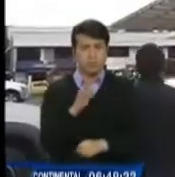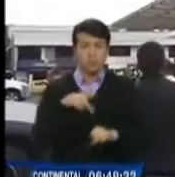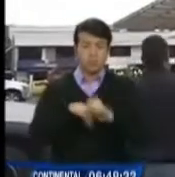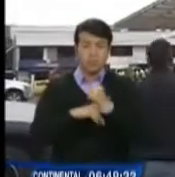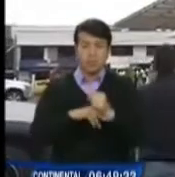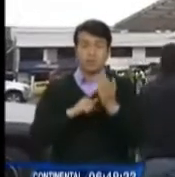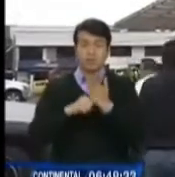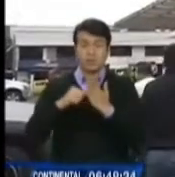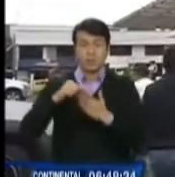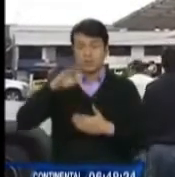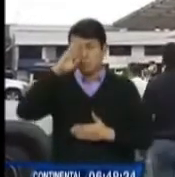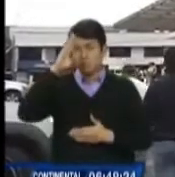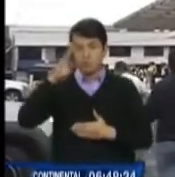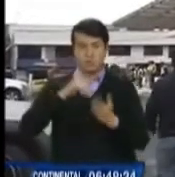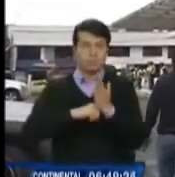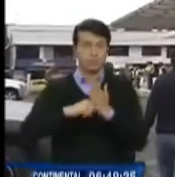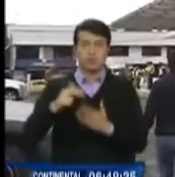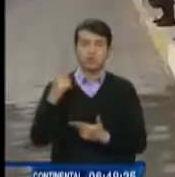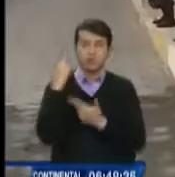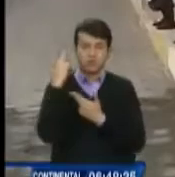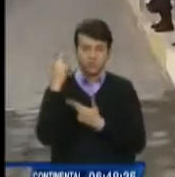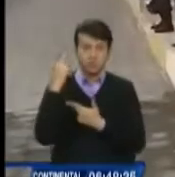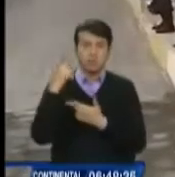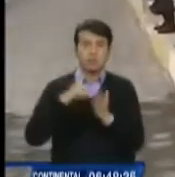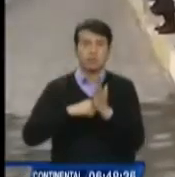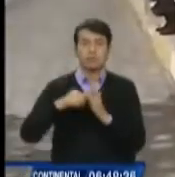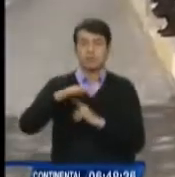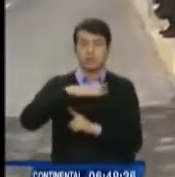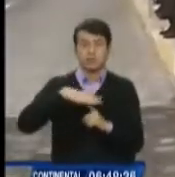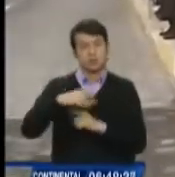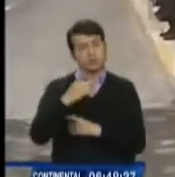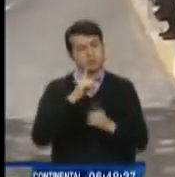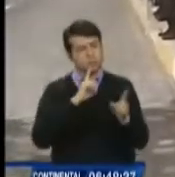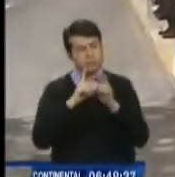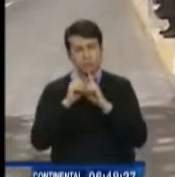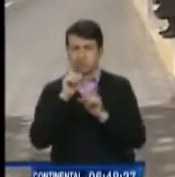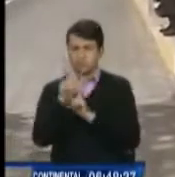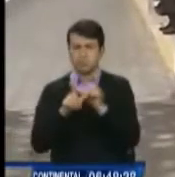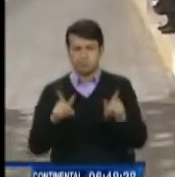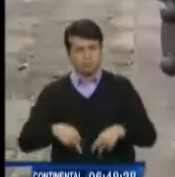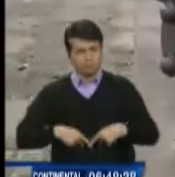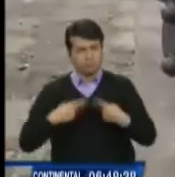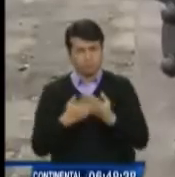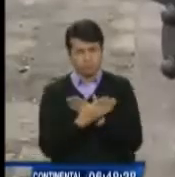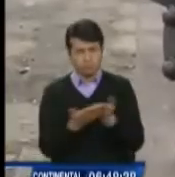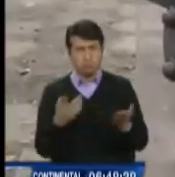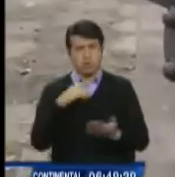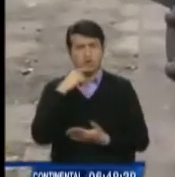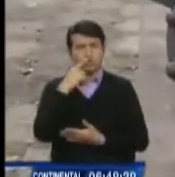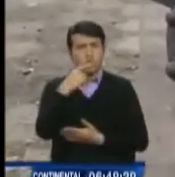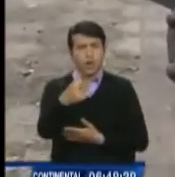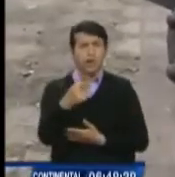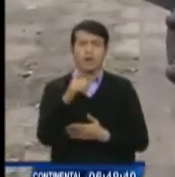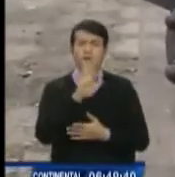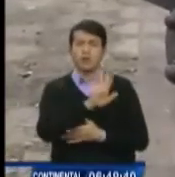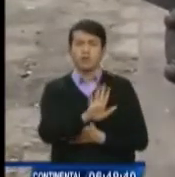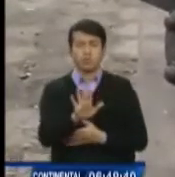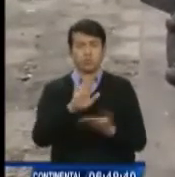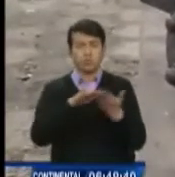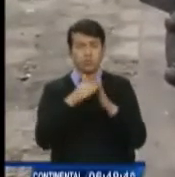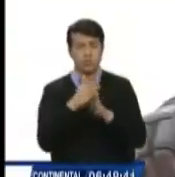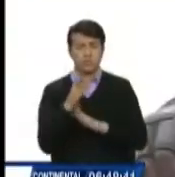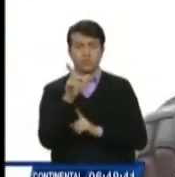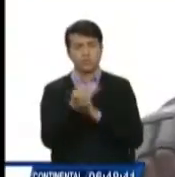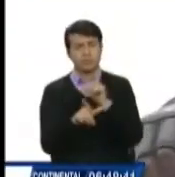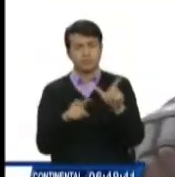los ministros del Interior, Defensa y Ambiente para dialogar con los habitantes de la comunidad Shuar y Achuar. Luego del encuentro,